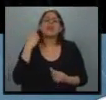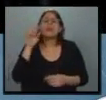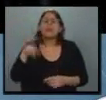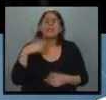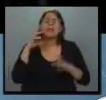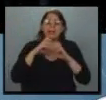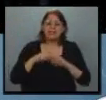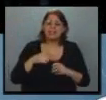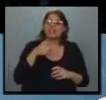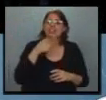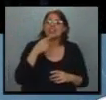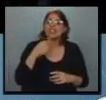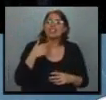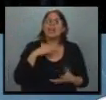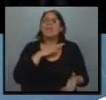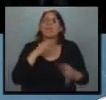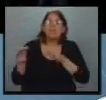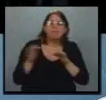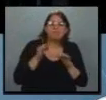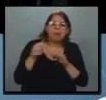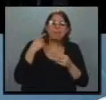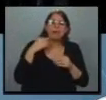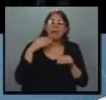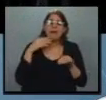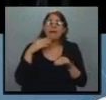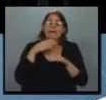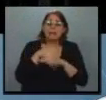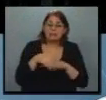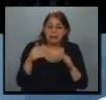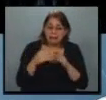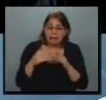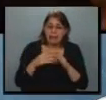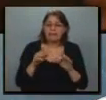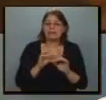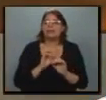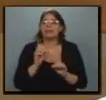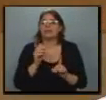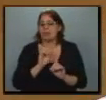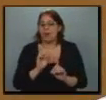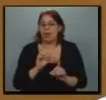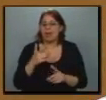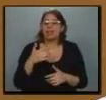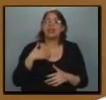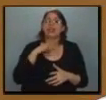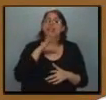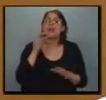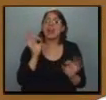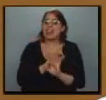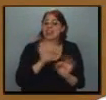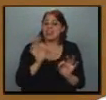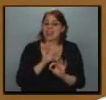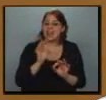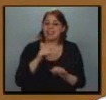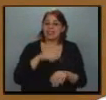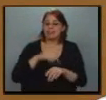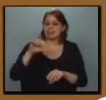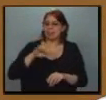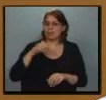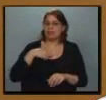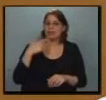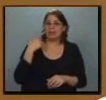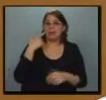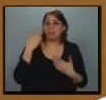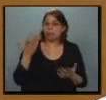una táctica para ingresar y para salir de la vivienda. No robaron absolutamente nada, no llegaron a tiempo. Vieron la